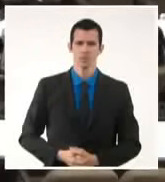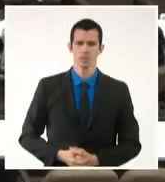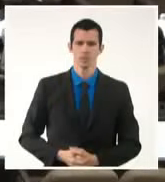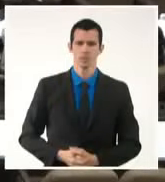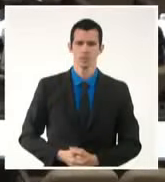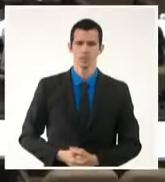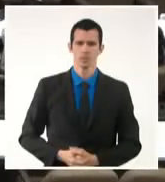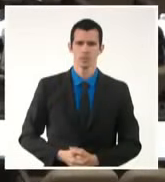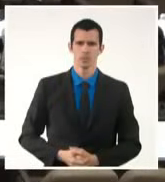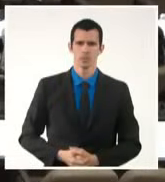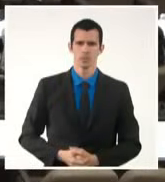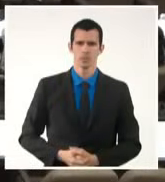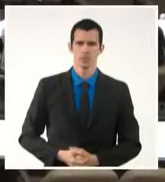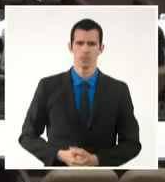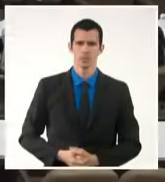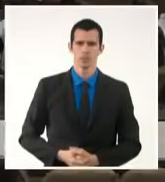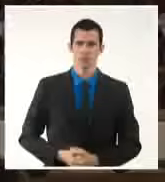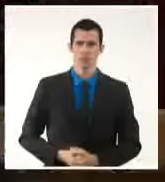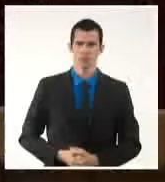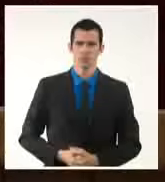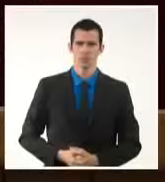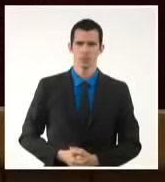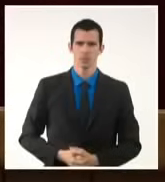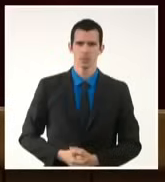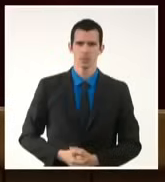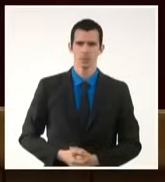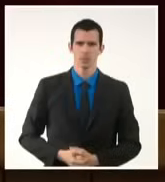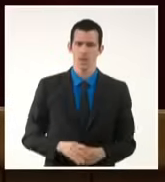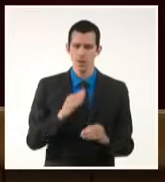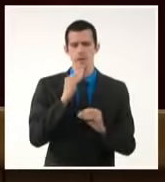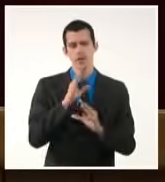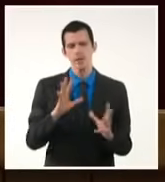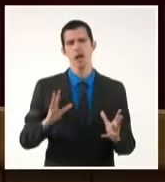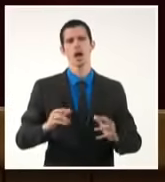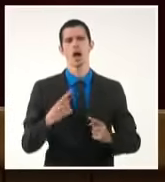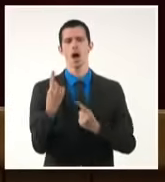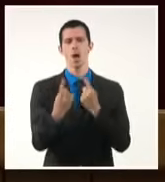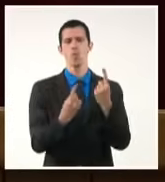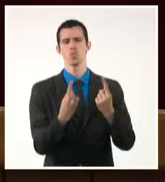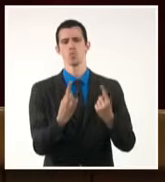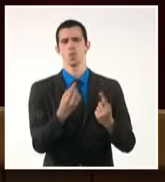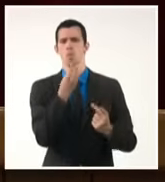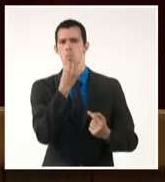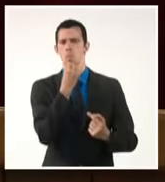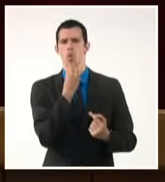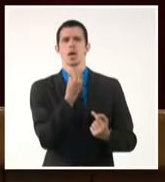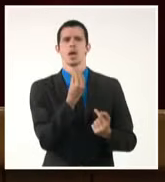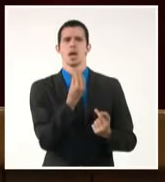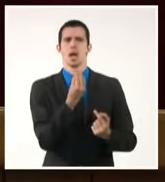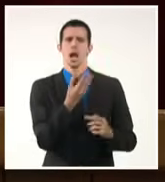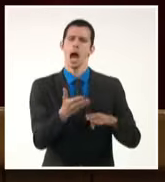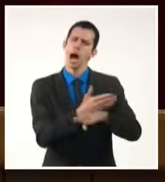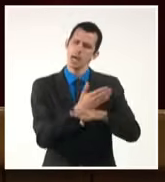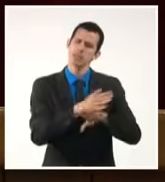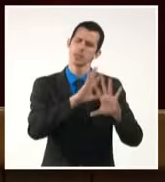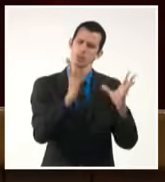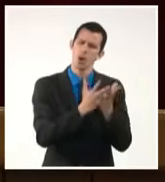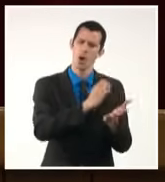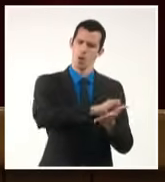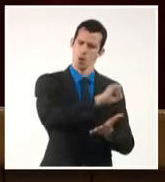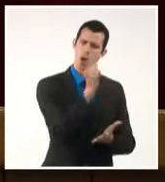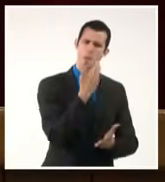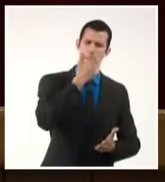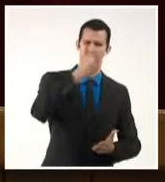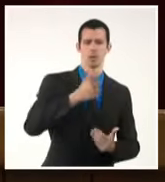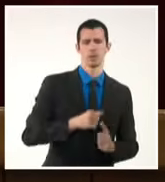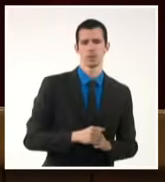Sin dudas, algunas cosas pudieron hacerse antes, pero en un sistema socialista, en un país como el nuestro,